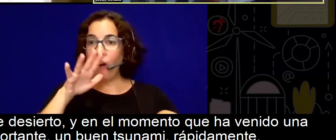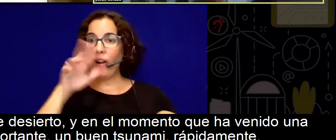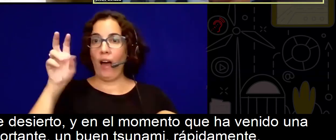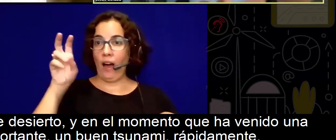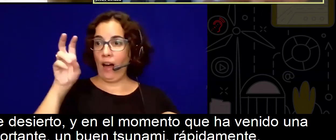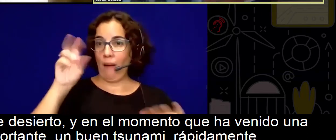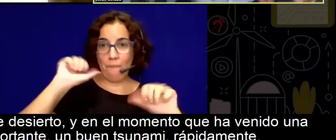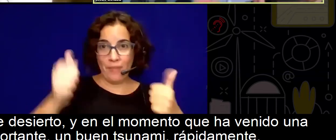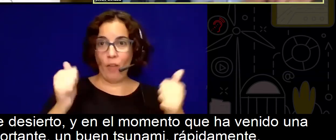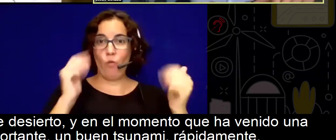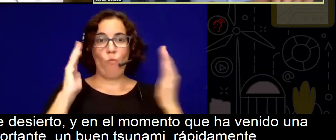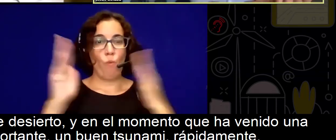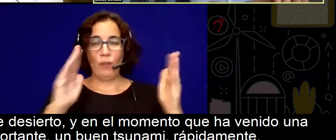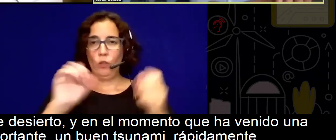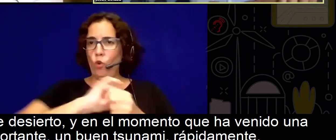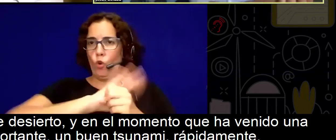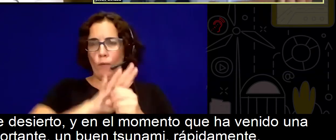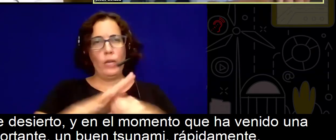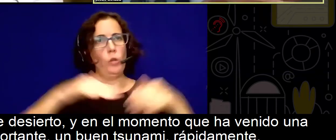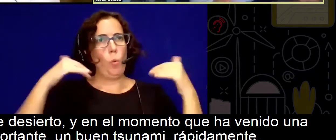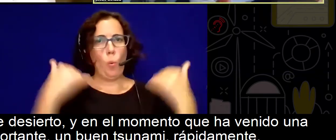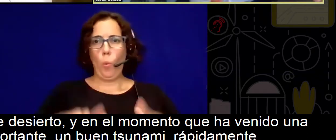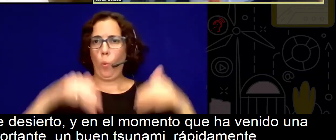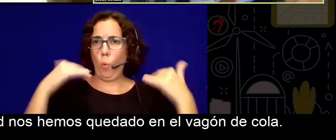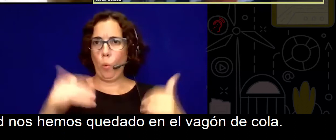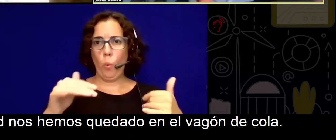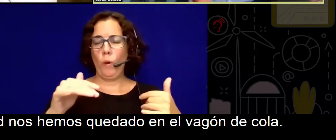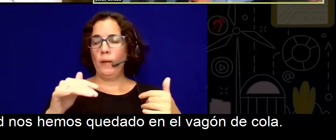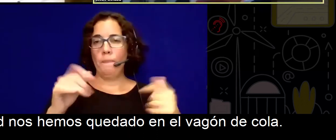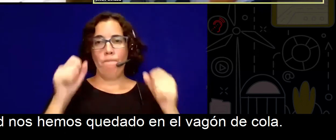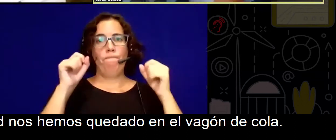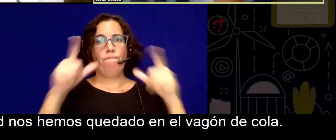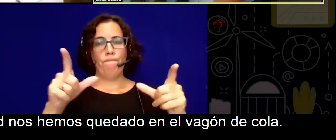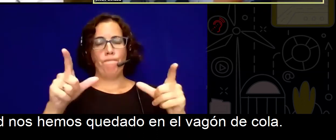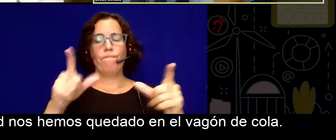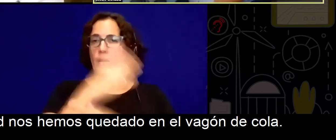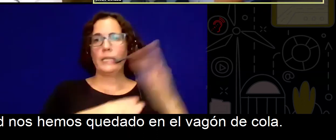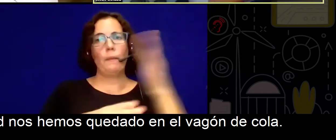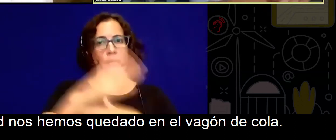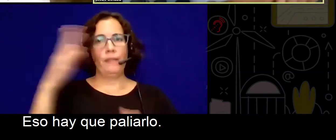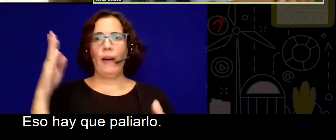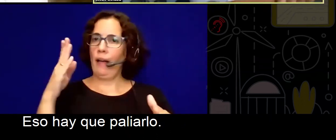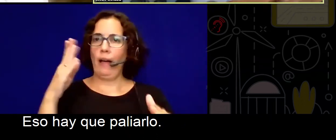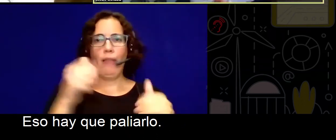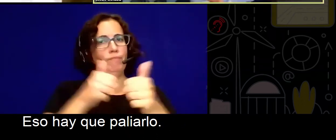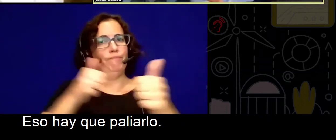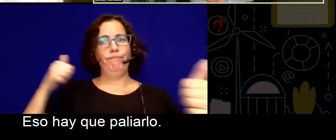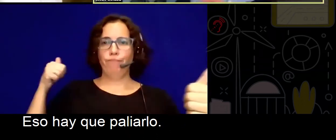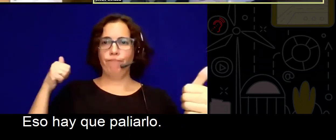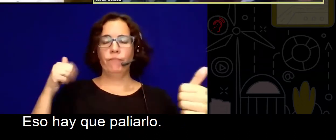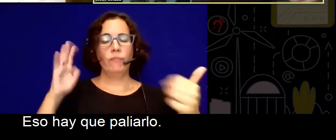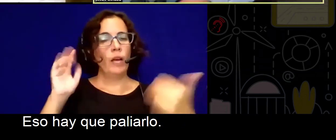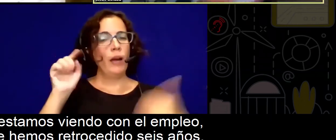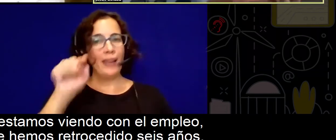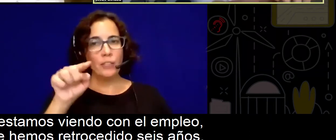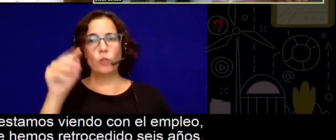un buen tsunami, pero que es un tsunami importante, rápidamente la discapacidad nos hemos quedado en el vagón de cola, ¿no? Eso hay que